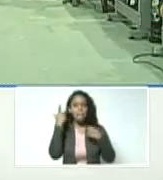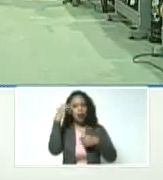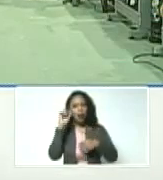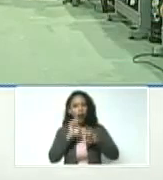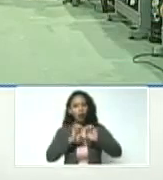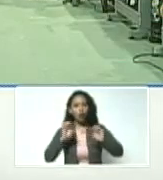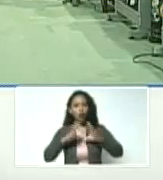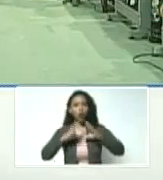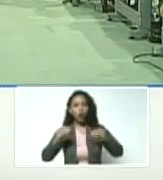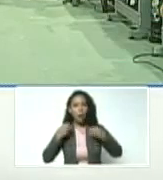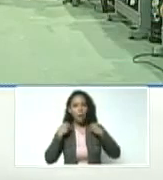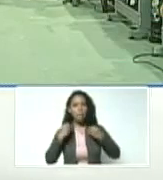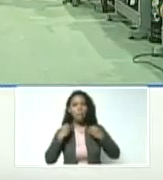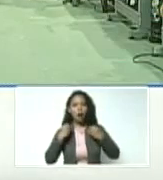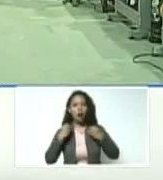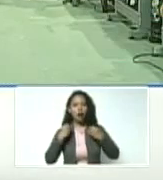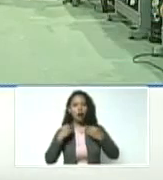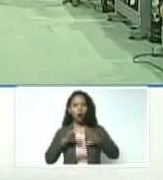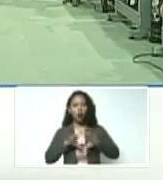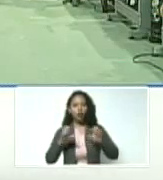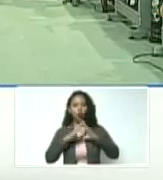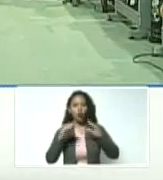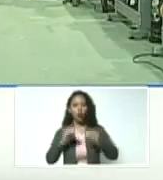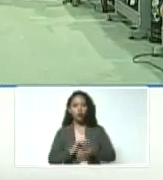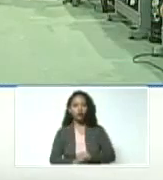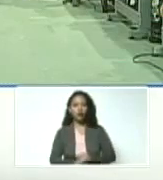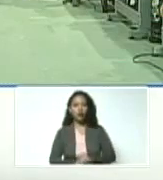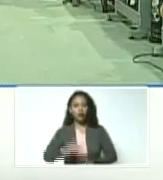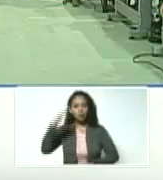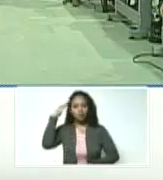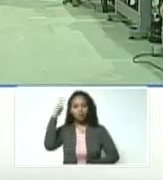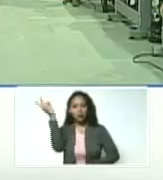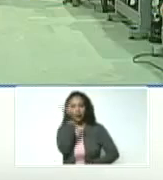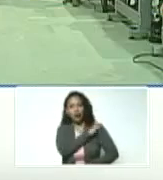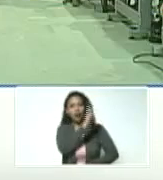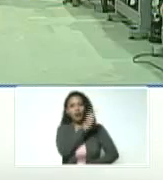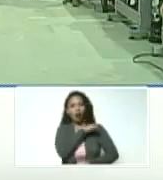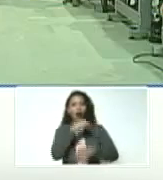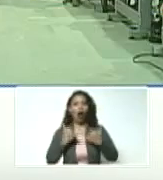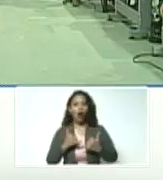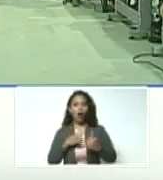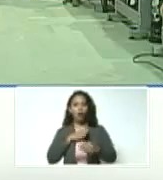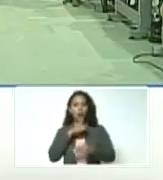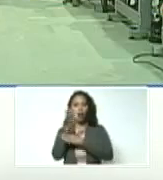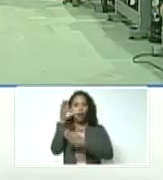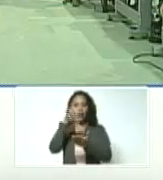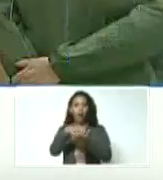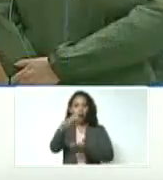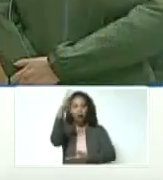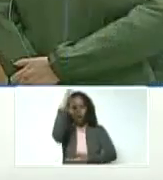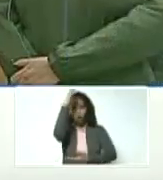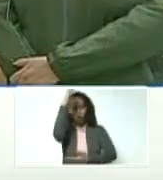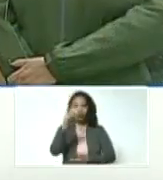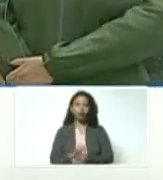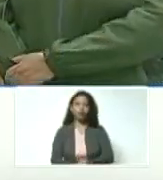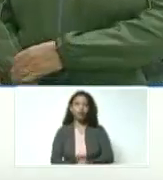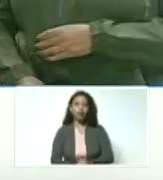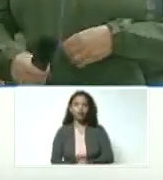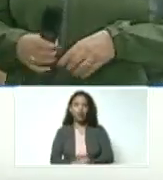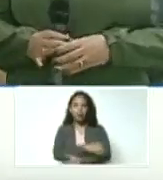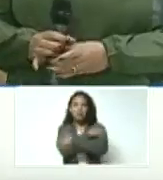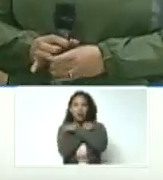todo. Para la educación, todo. Almirante jefa, ahora nos vamos para el estado Falcón. Dele mi